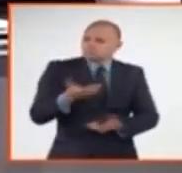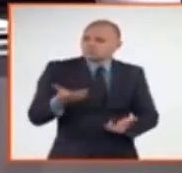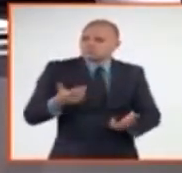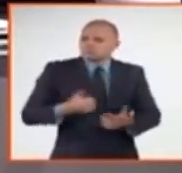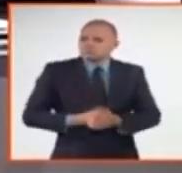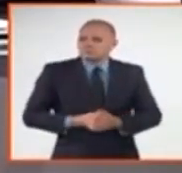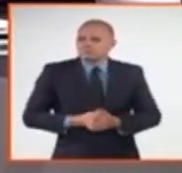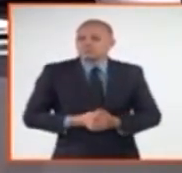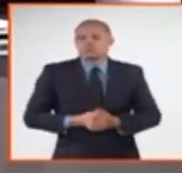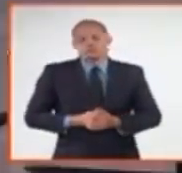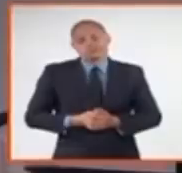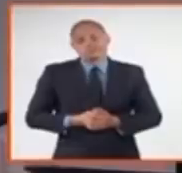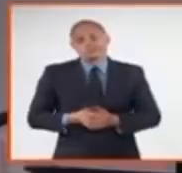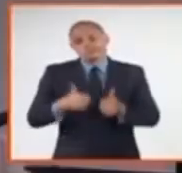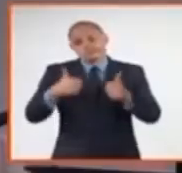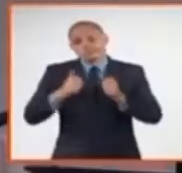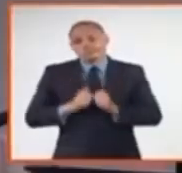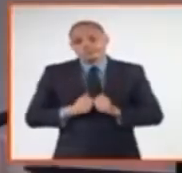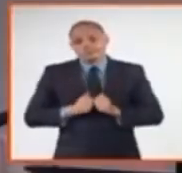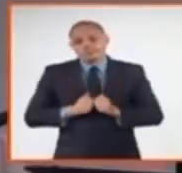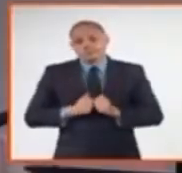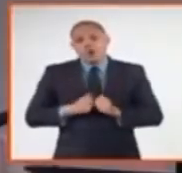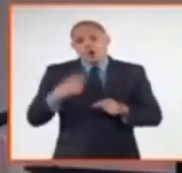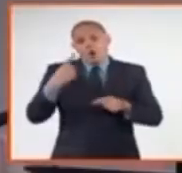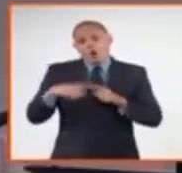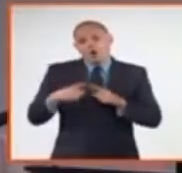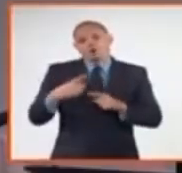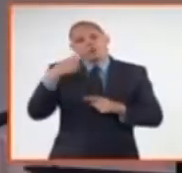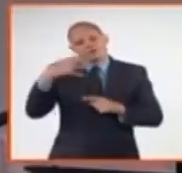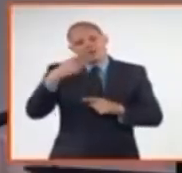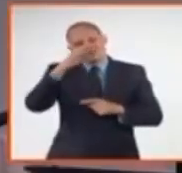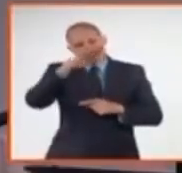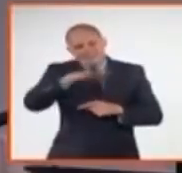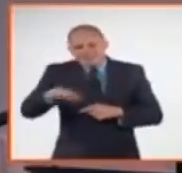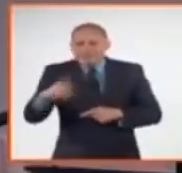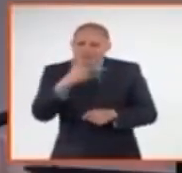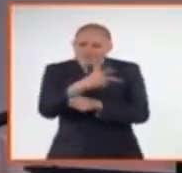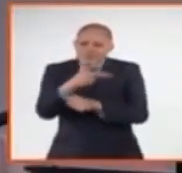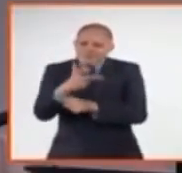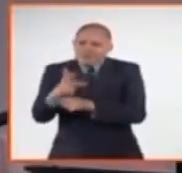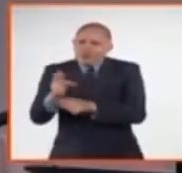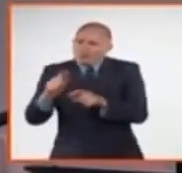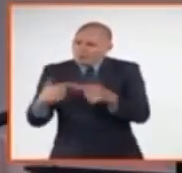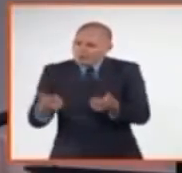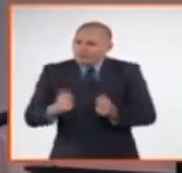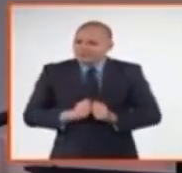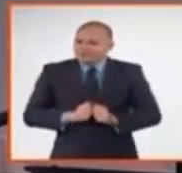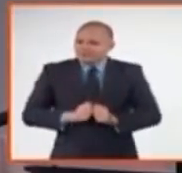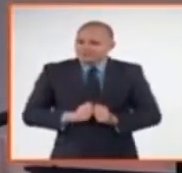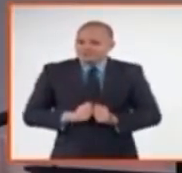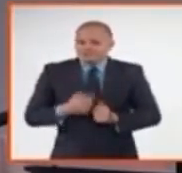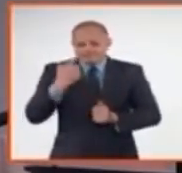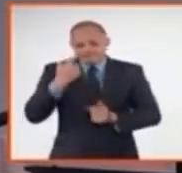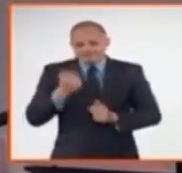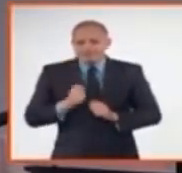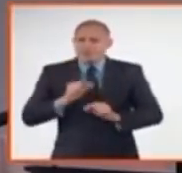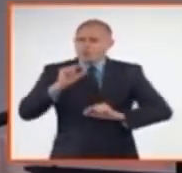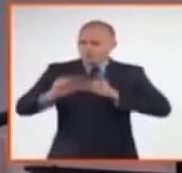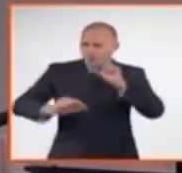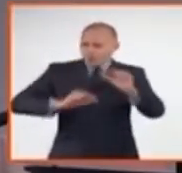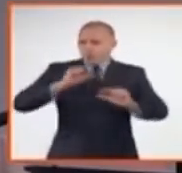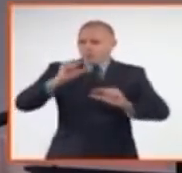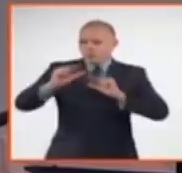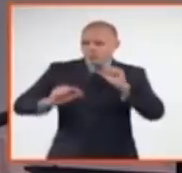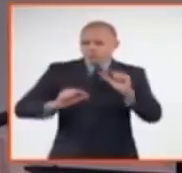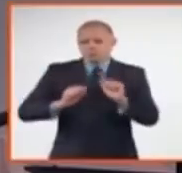esencial en la vacunación también de la población pediátrica porque en la medida que pasa el tiempo más adulto van a estar vacunados entonces